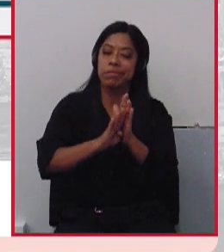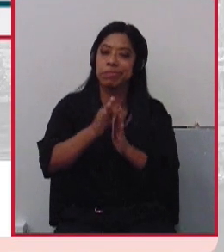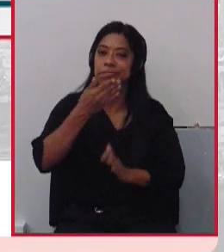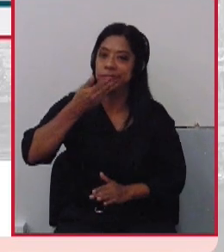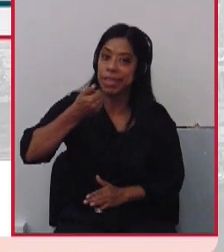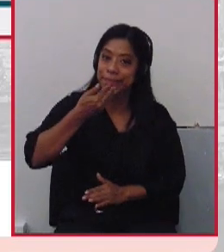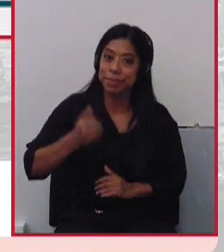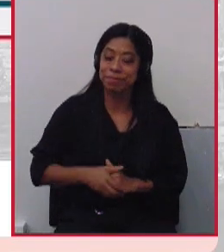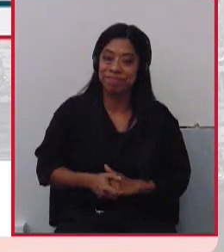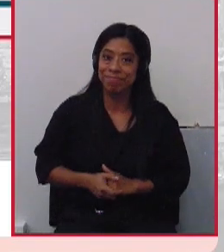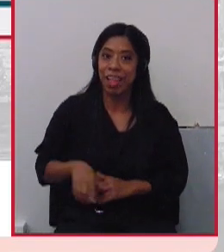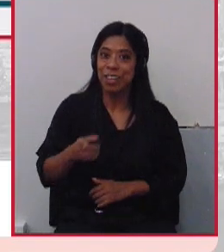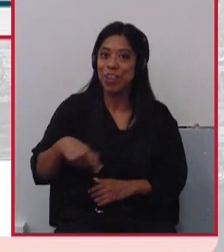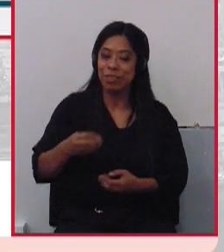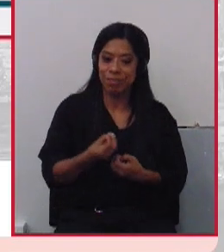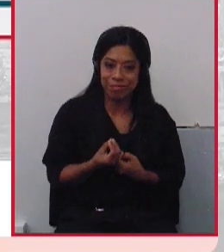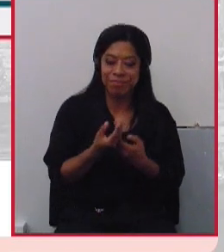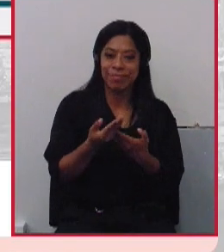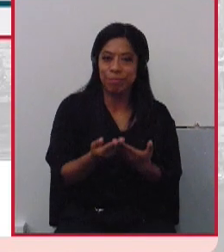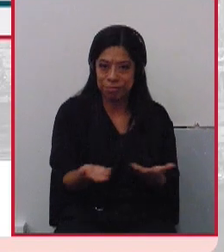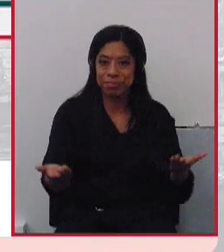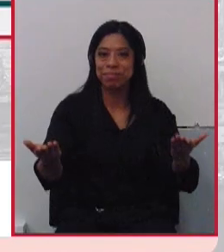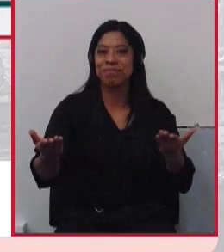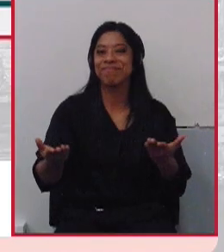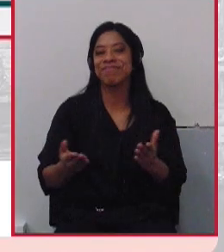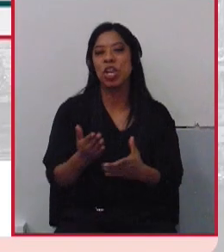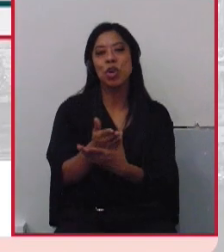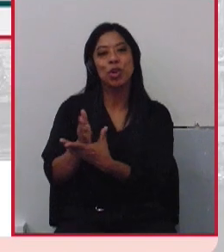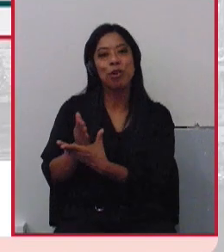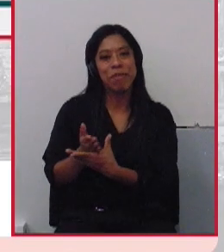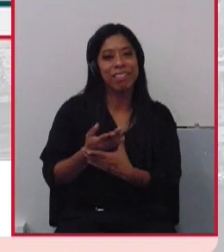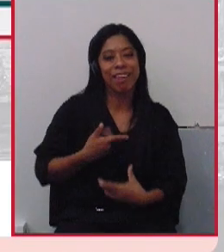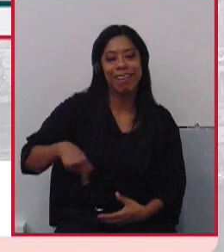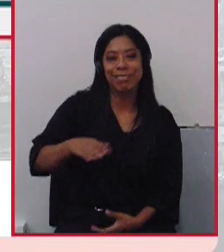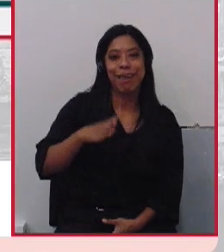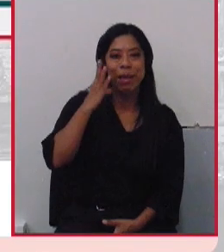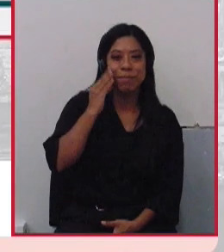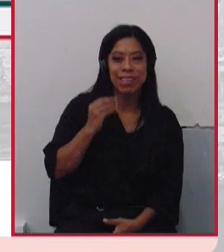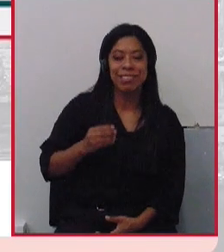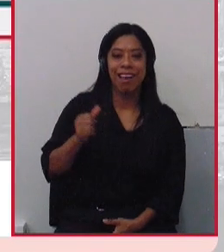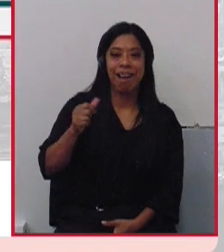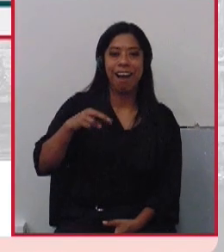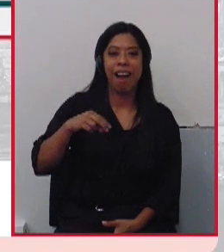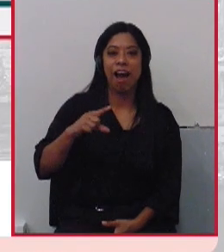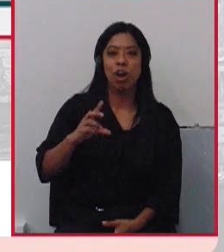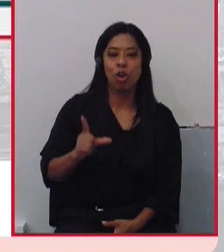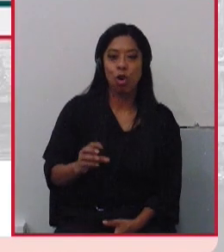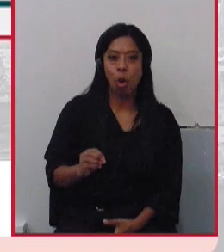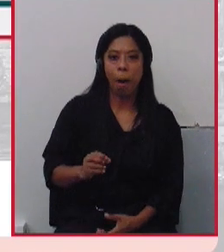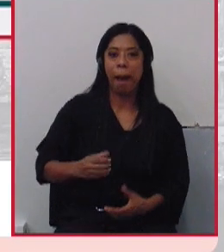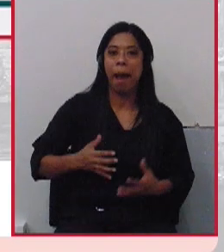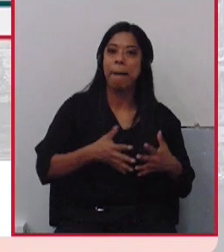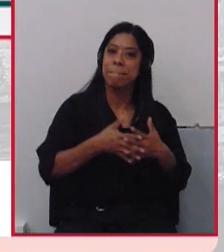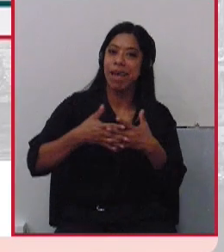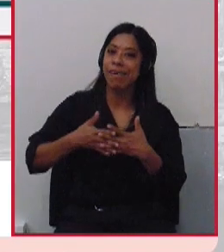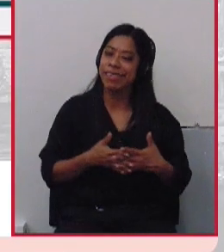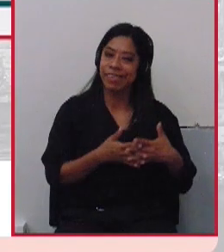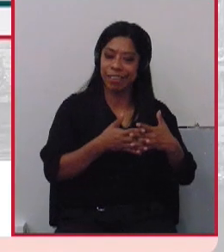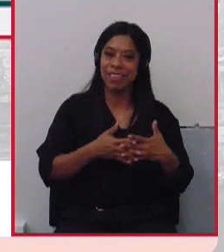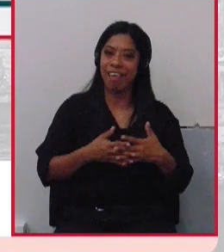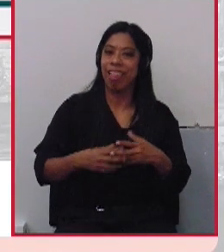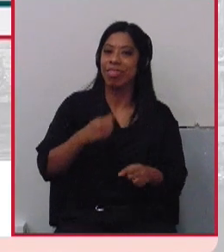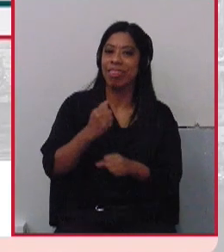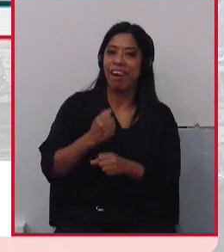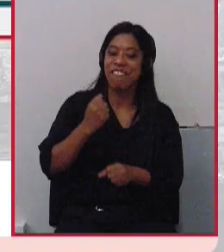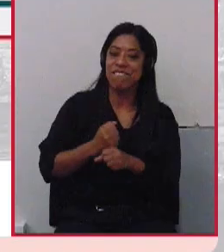Y eso es lo que les he venido a compartir de nuestra experiencia como Anglo American en este camino de emprendimiento